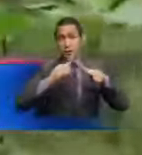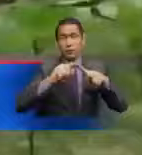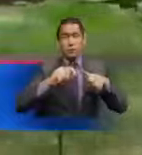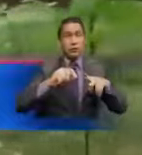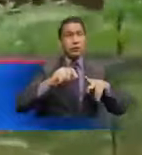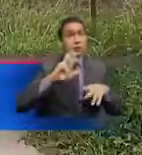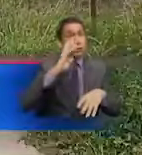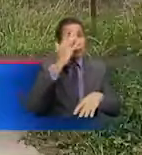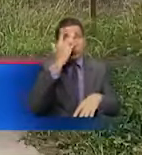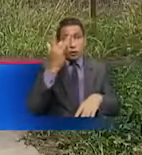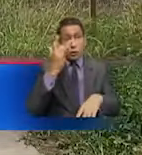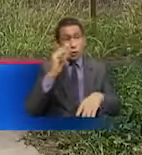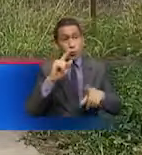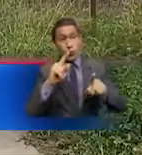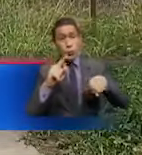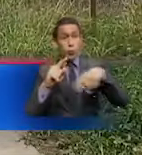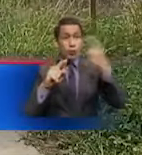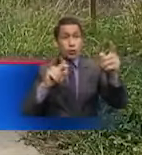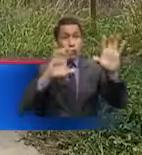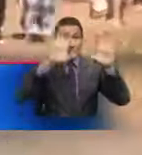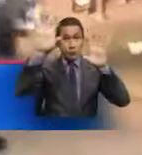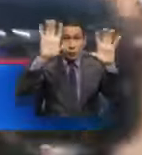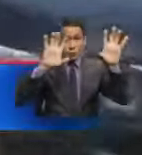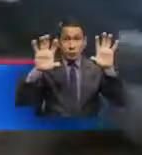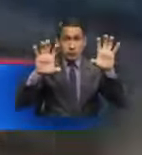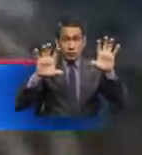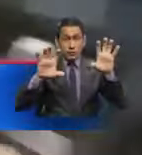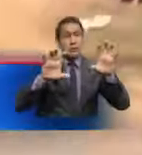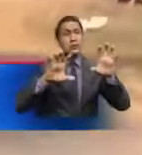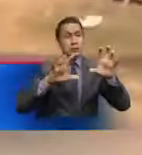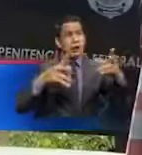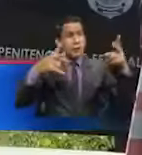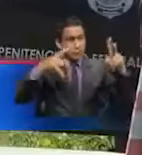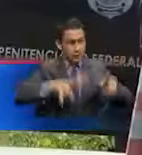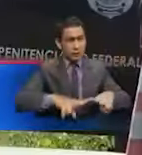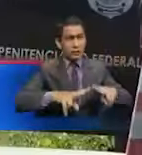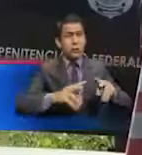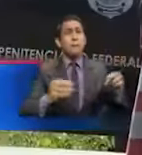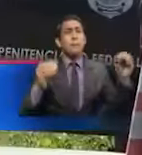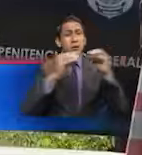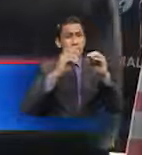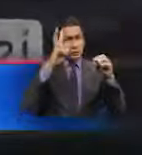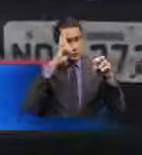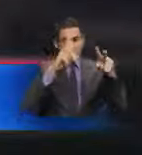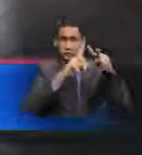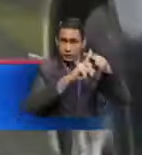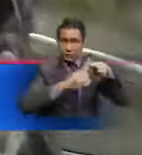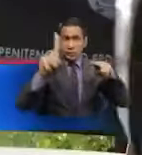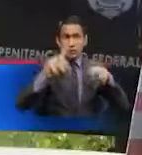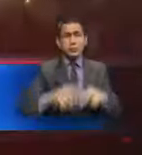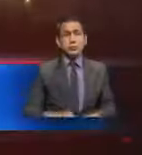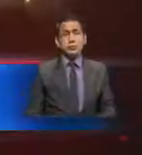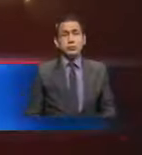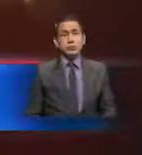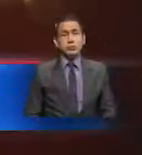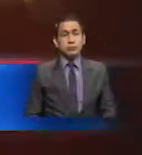de que en otro punto del país se registrara la primera fuga de reclusos de un penal considerado de máxima